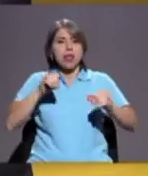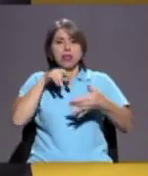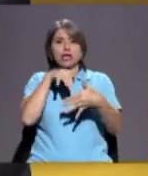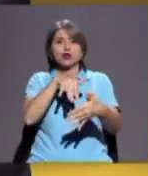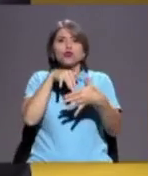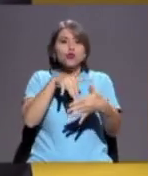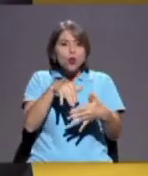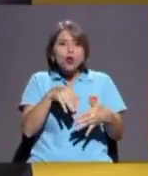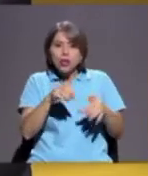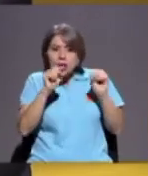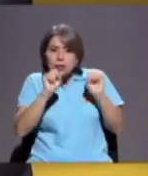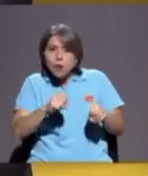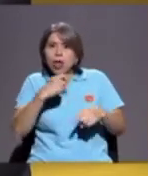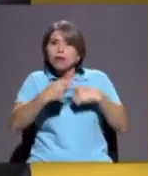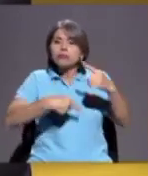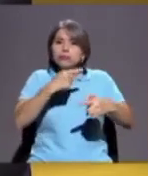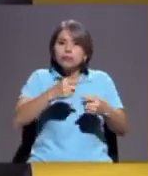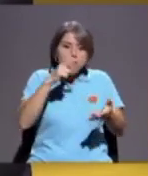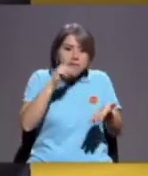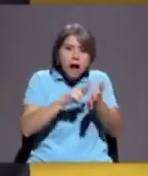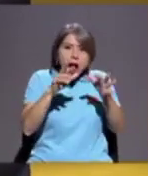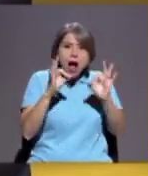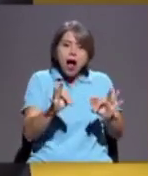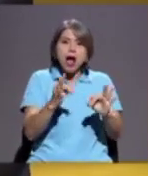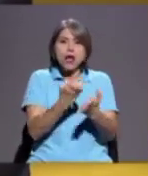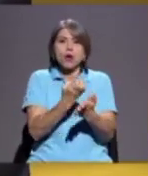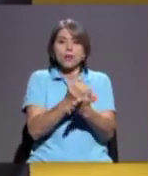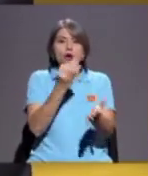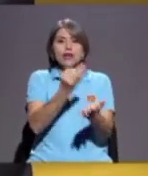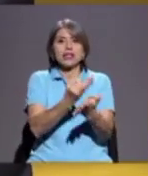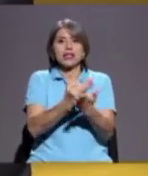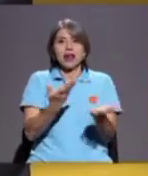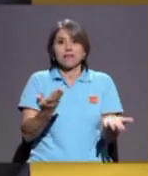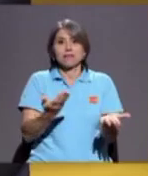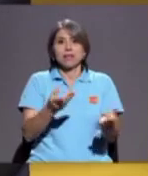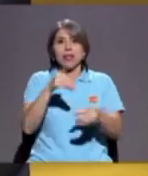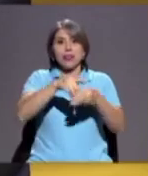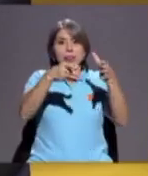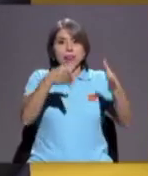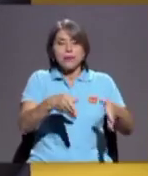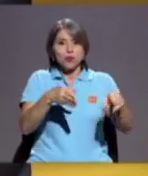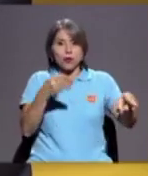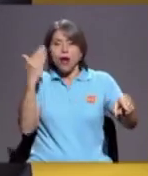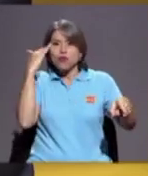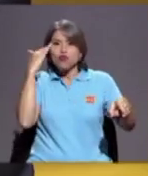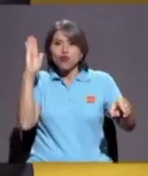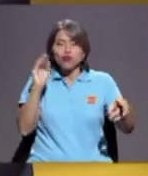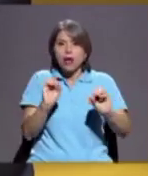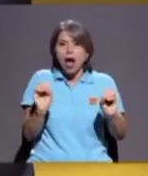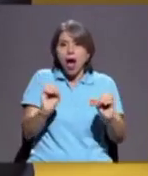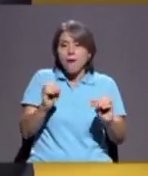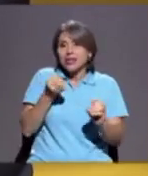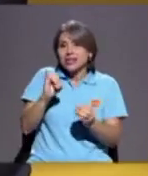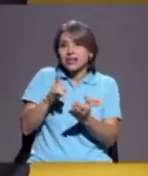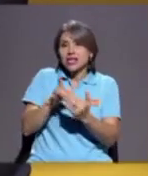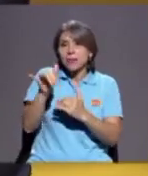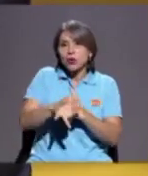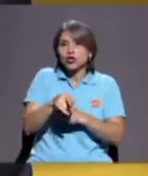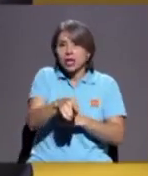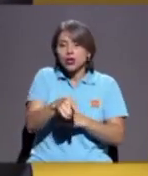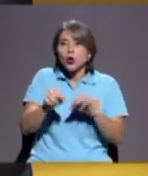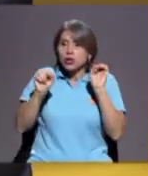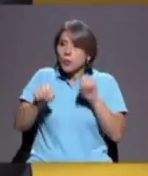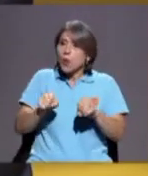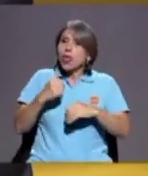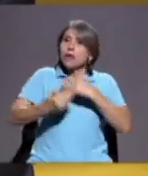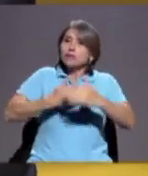de factibilidad económico-financiera, es decir, los diputados no saben a priori si ese proyecto es socialmente